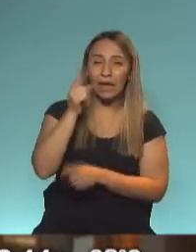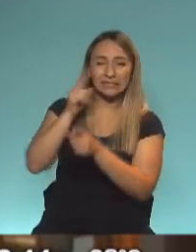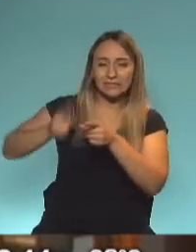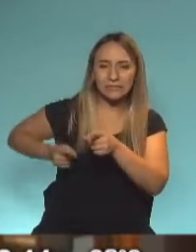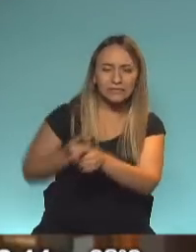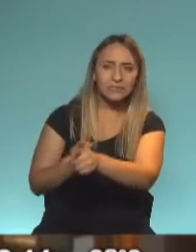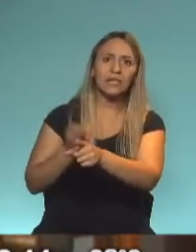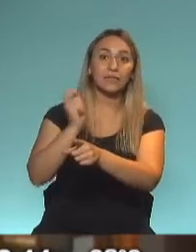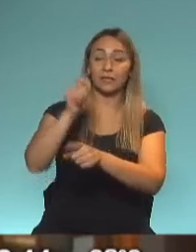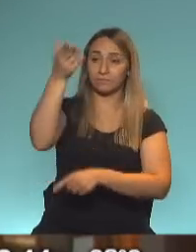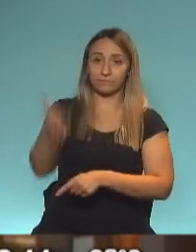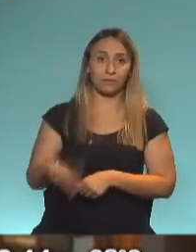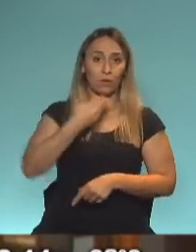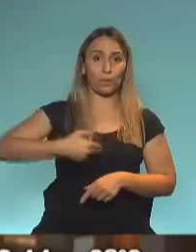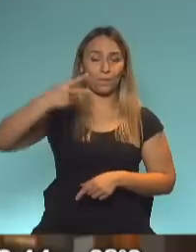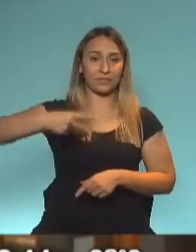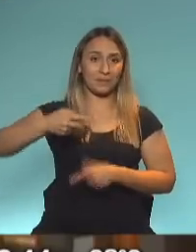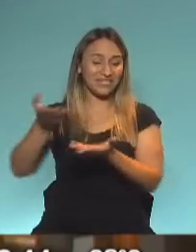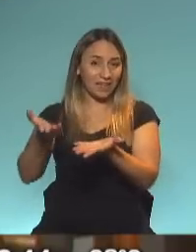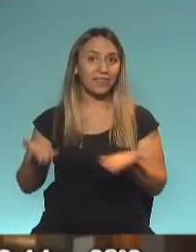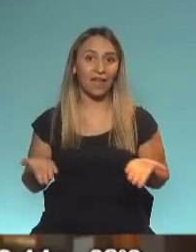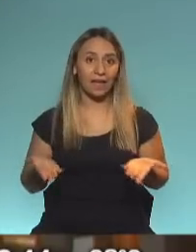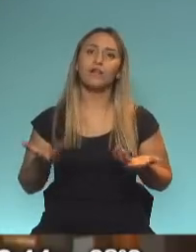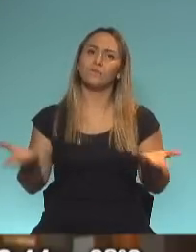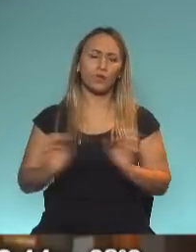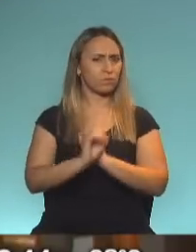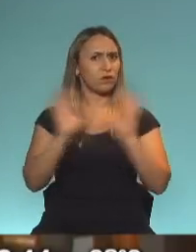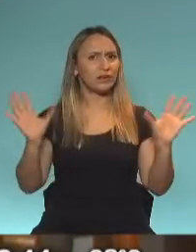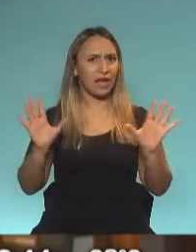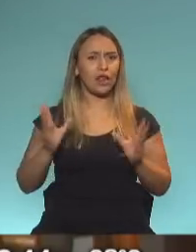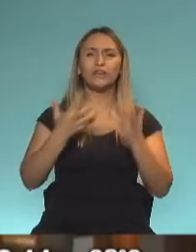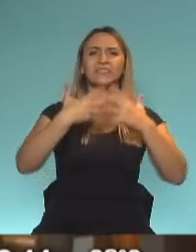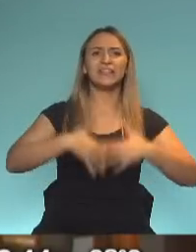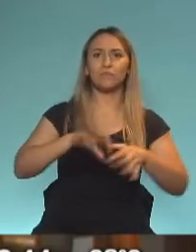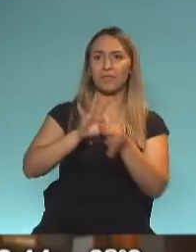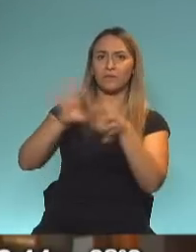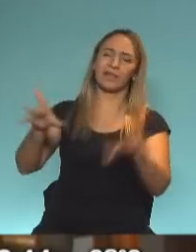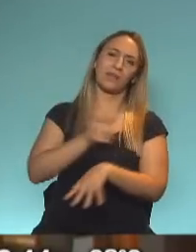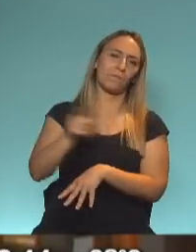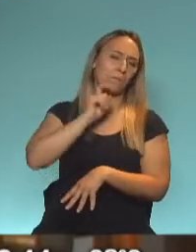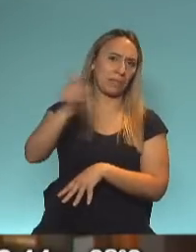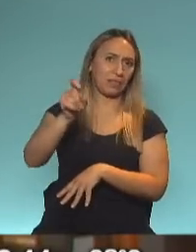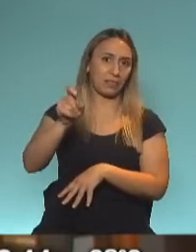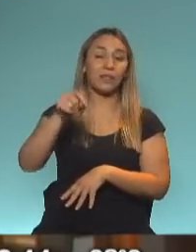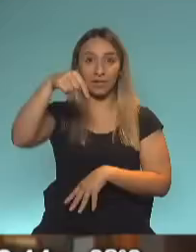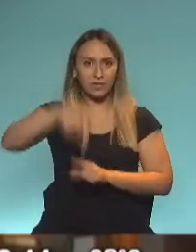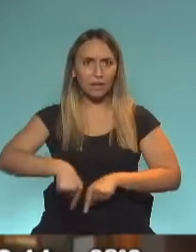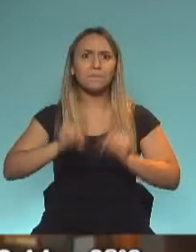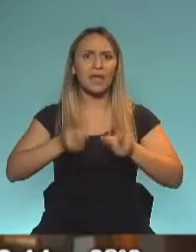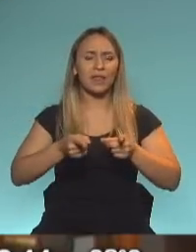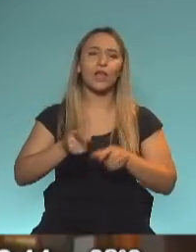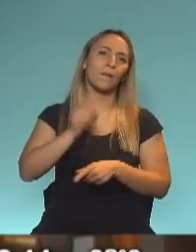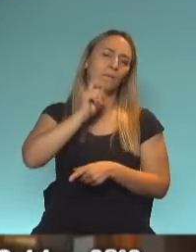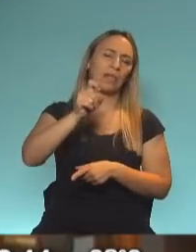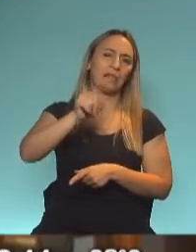de la Nación. Entonces está claro que es un sistema contrademocrático y a esta altura del debate contrarrepublicano,